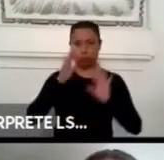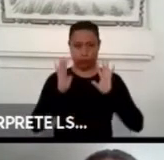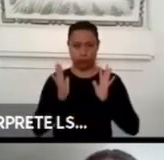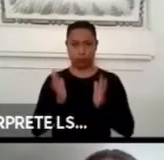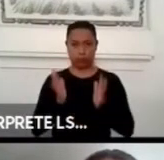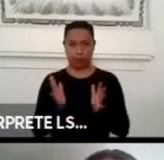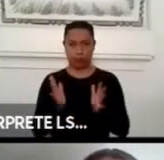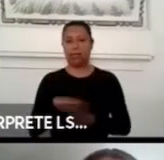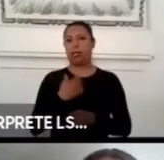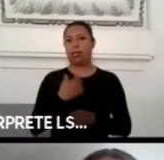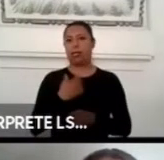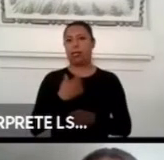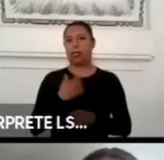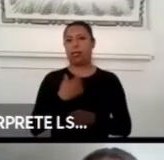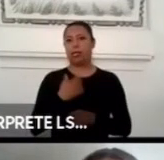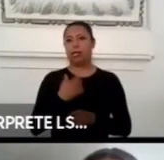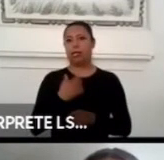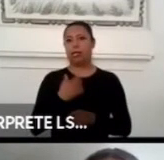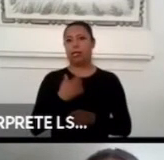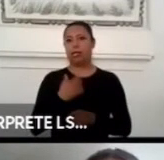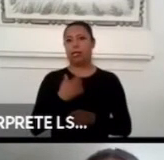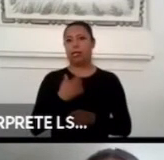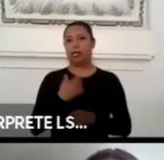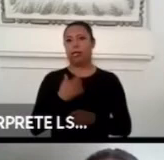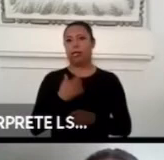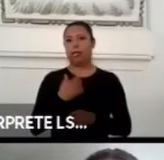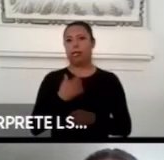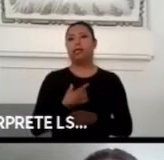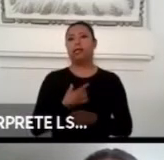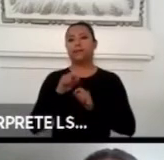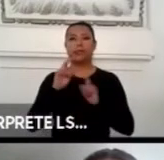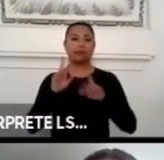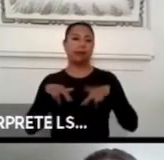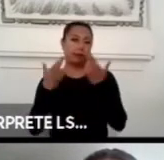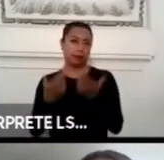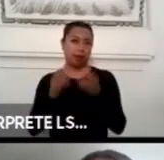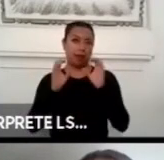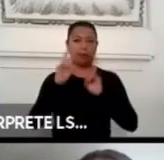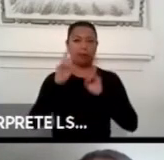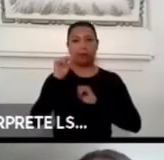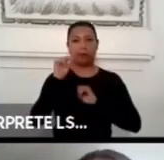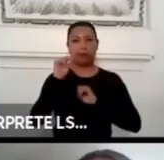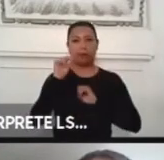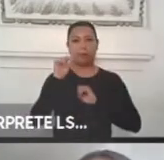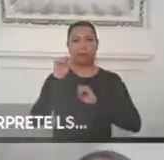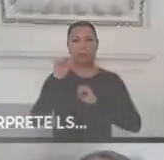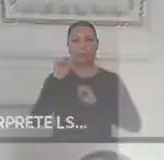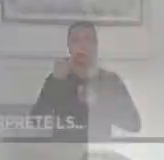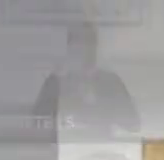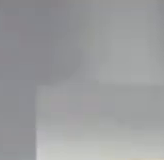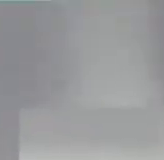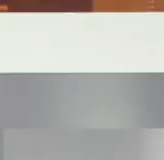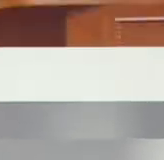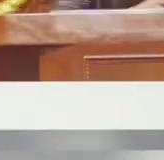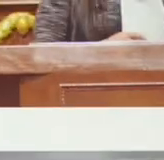posteriormente se obsequia o no, de acuerdo a este criterio, el apoyo.